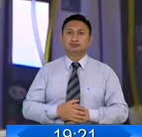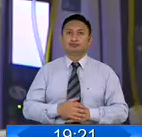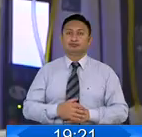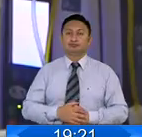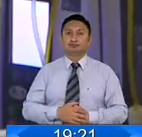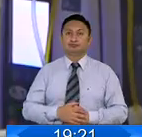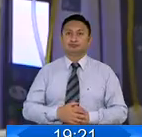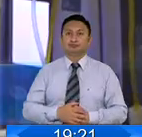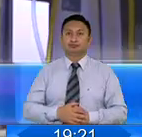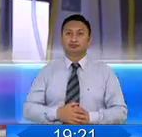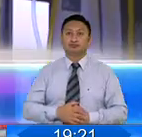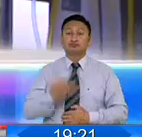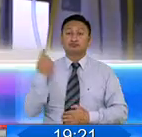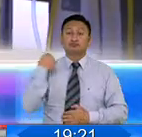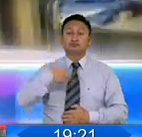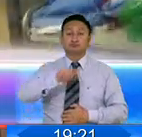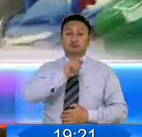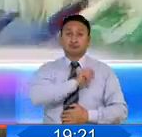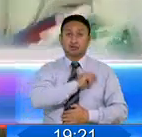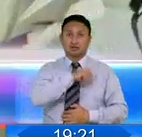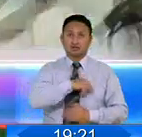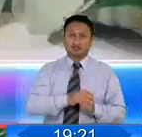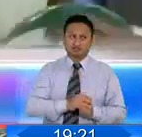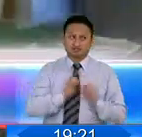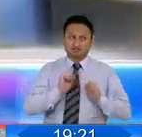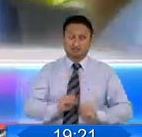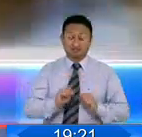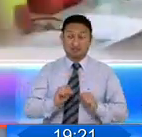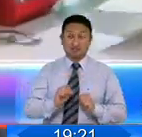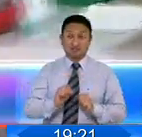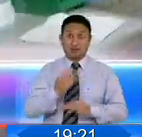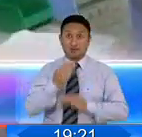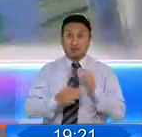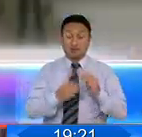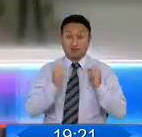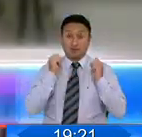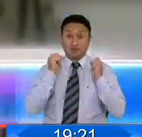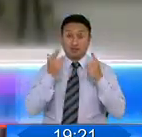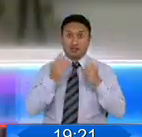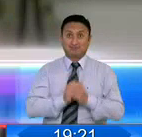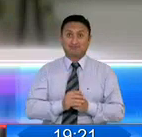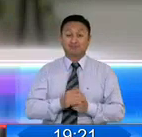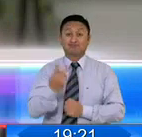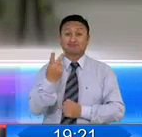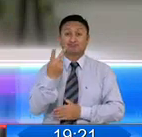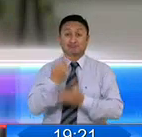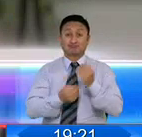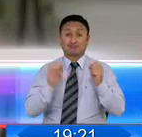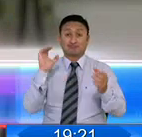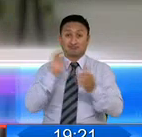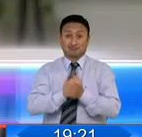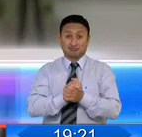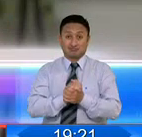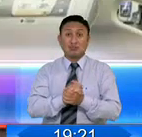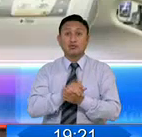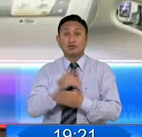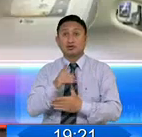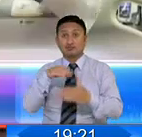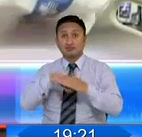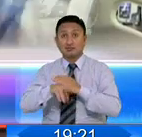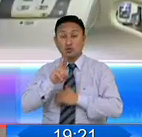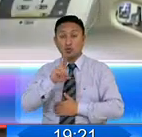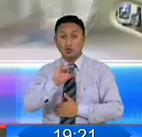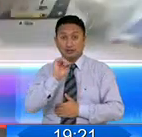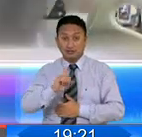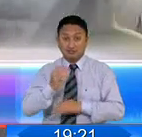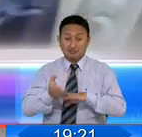Mientras tanto, en España, ocurrió un hecho que causa conmoción y sorprende. Una pareja se casó en la unidad de cuidados intensivos antes de ser